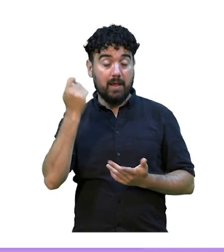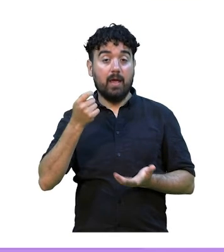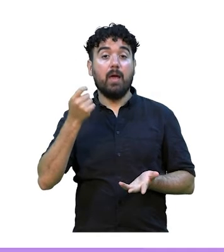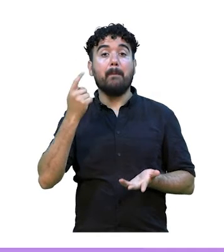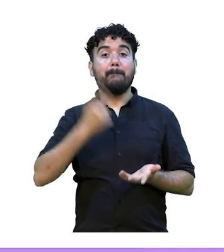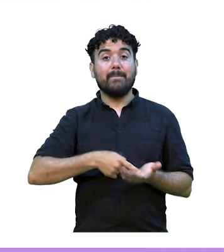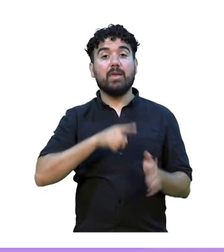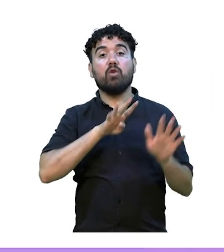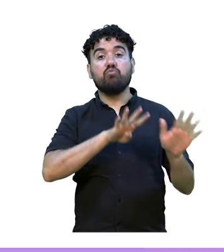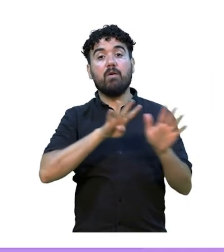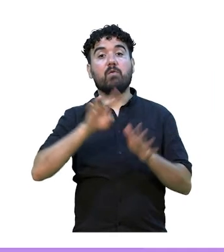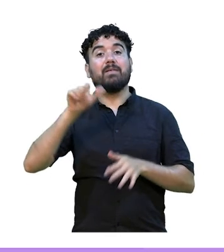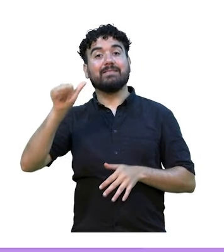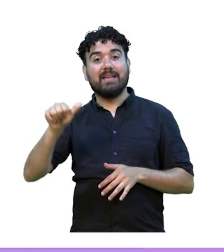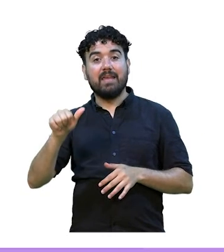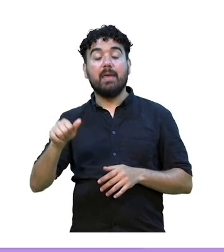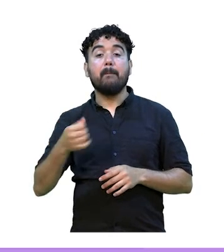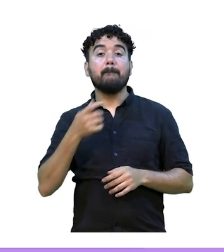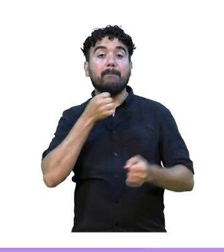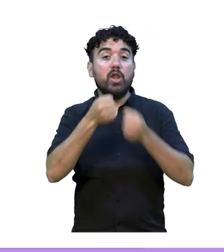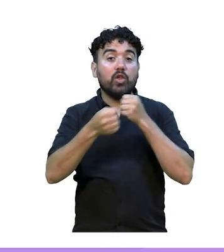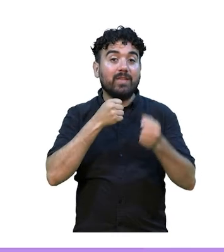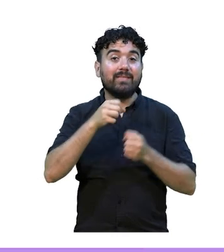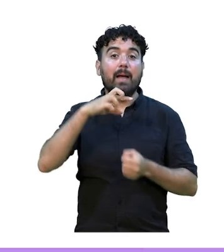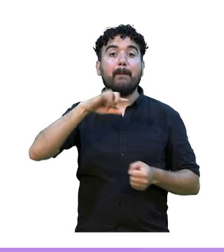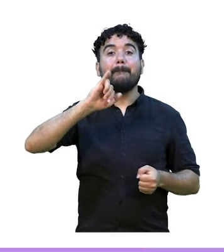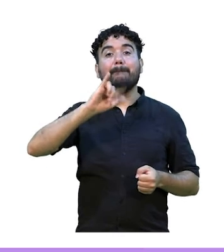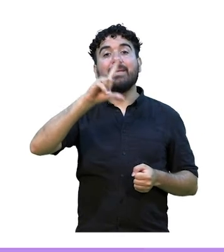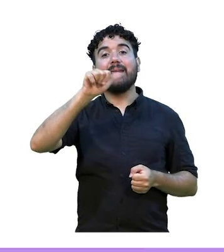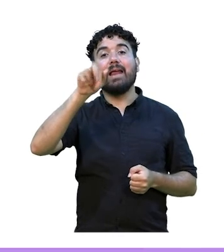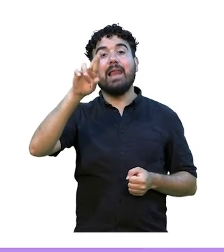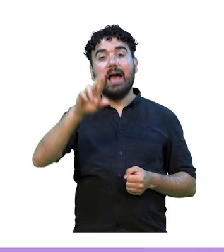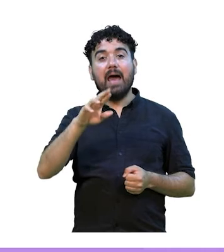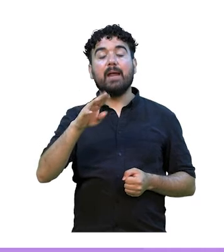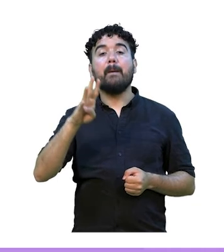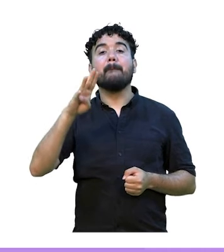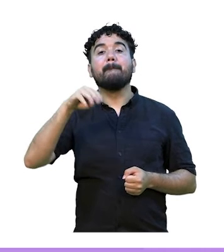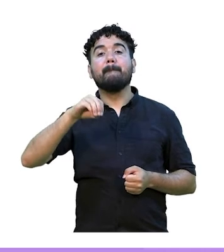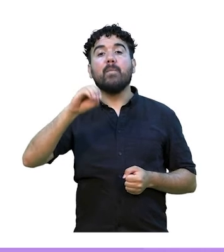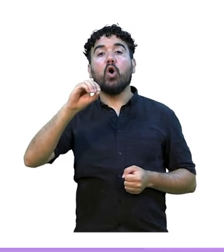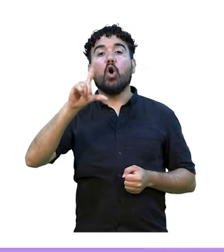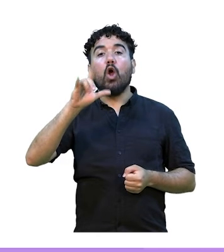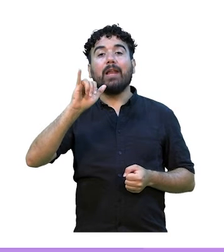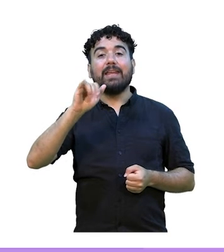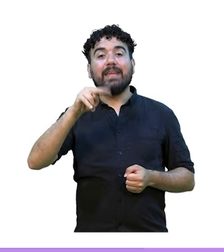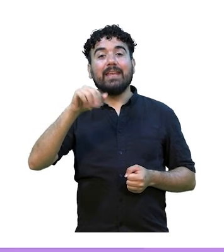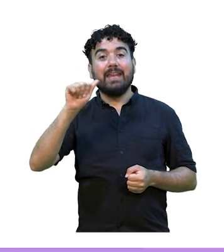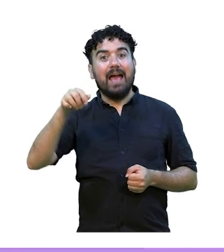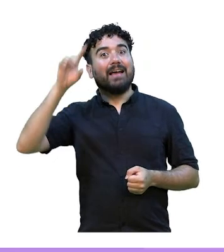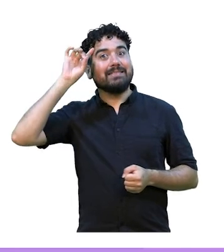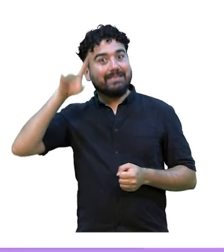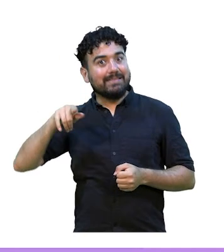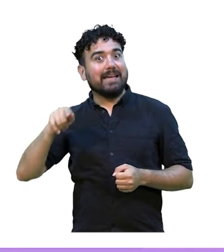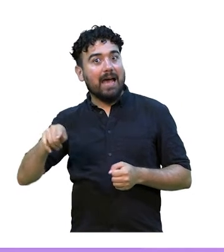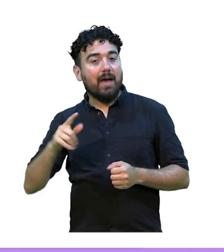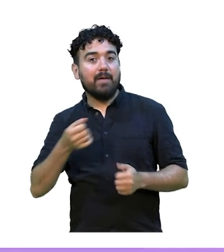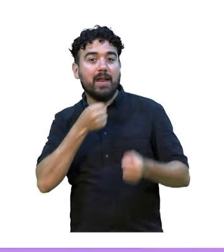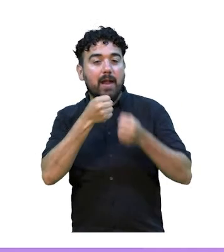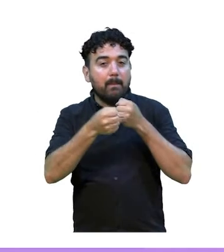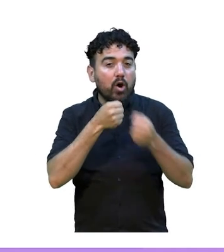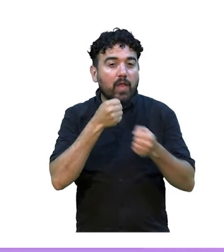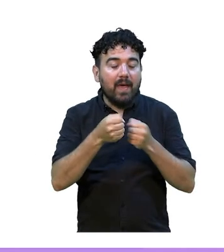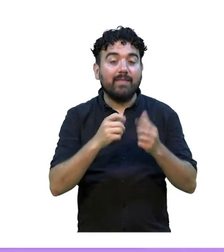que el 8 de septiembre del 96, la periodista Pilar Molina, que es una periodista, digamos, con experiencia en